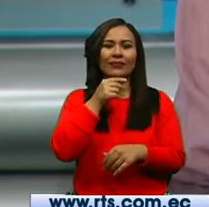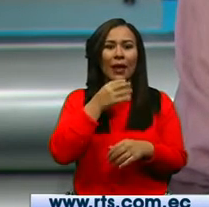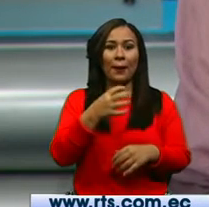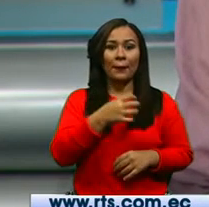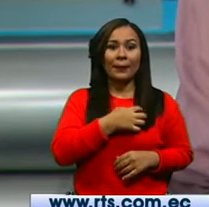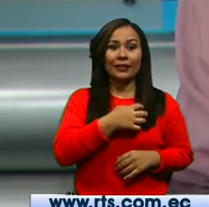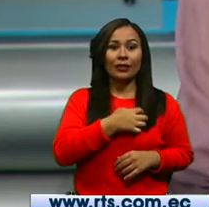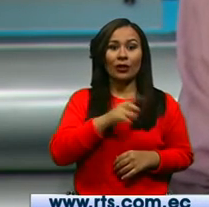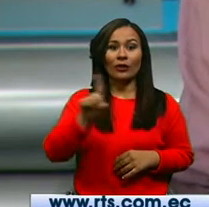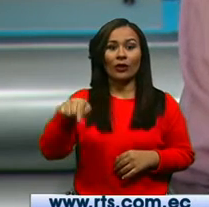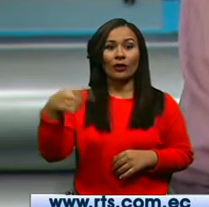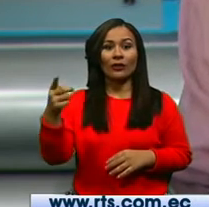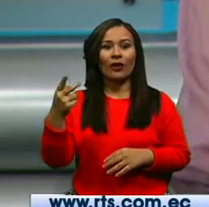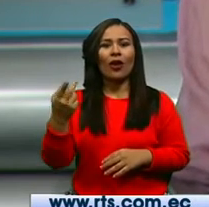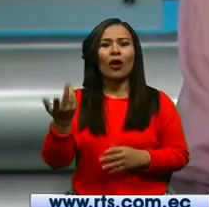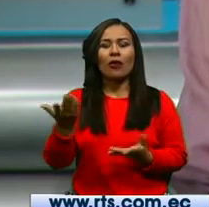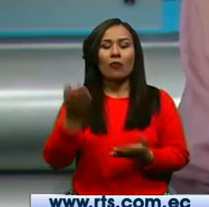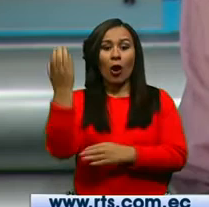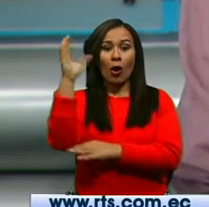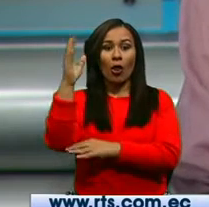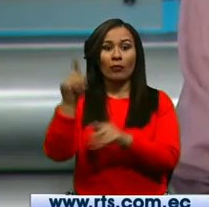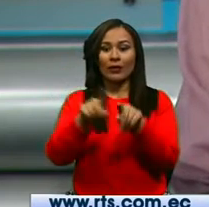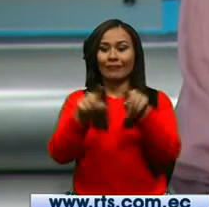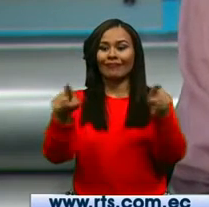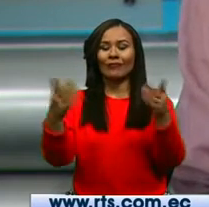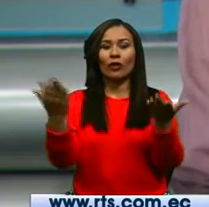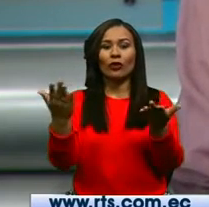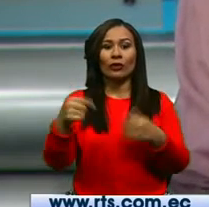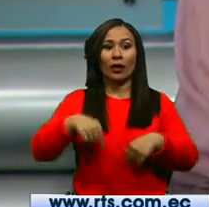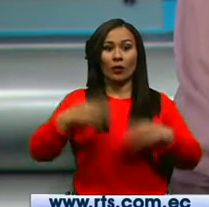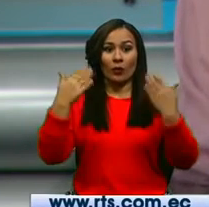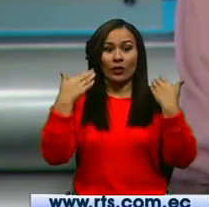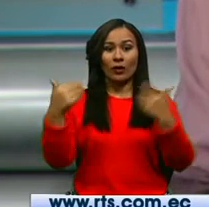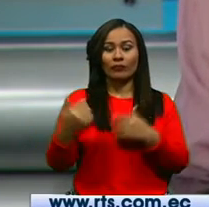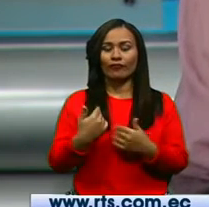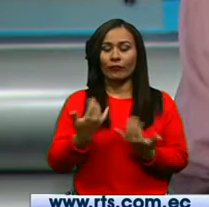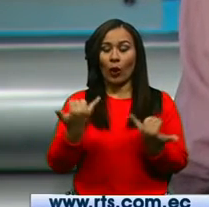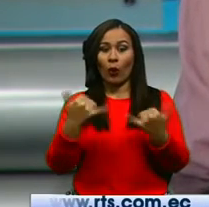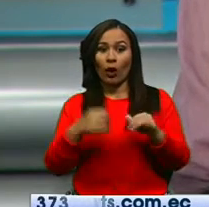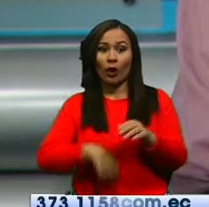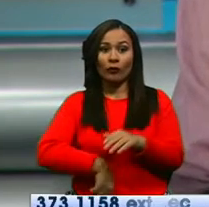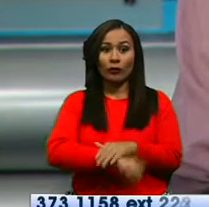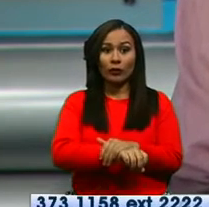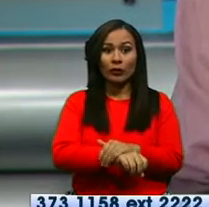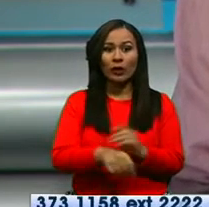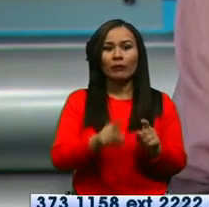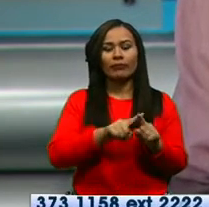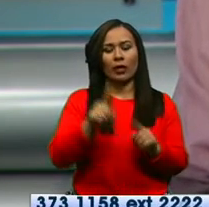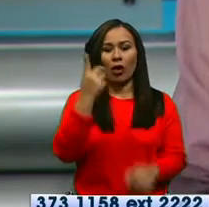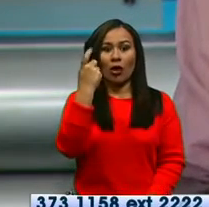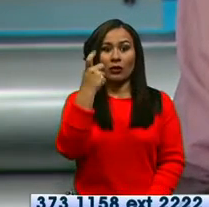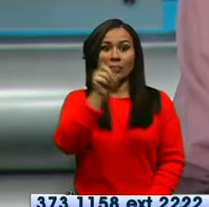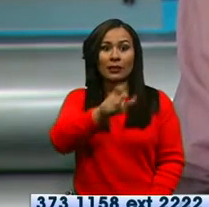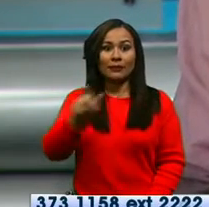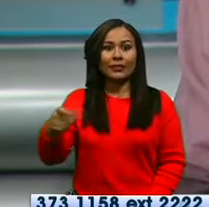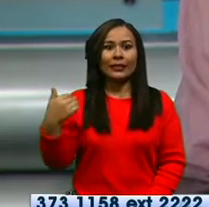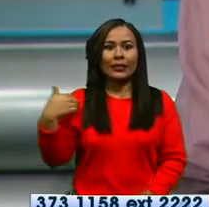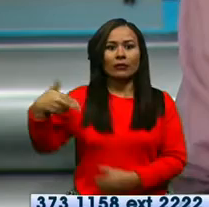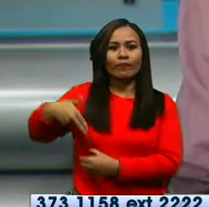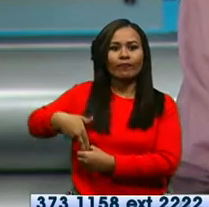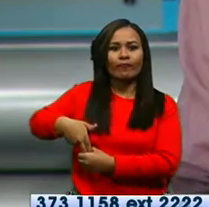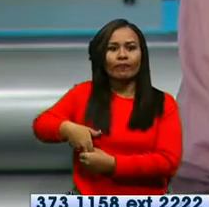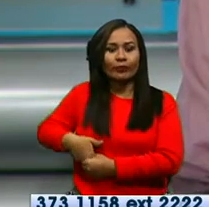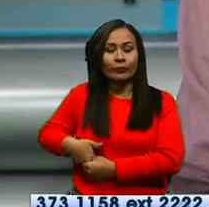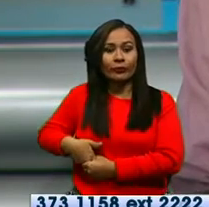y Atlético Nacional de Colombia, disputado en la ciudad de Guayaquil. Varios de los aprehendidos tenían en su poder armas